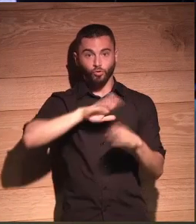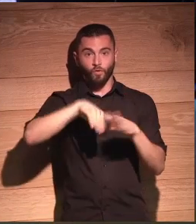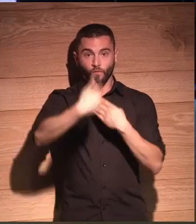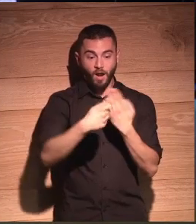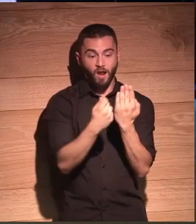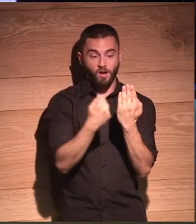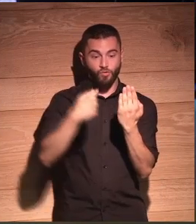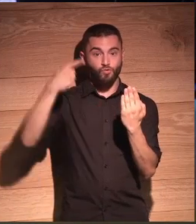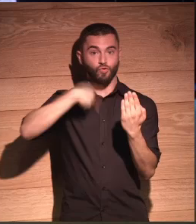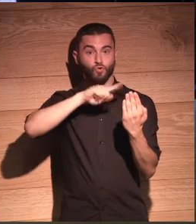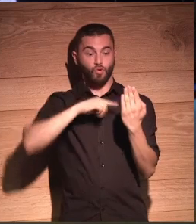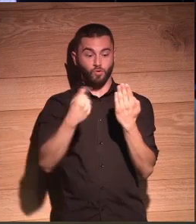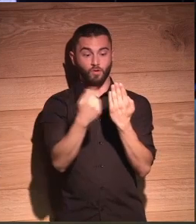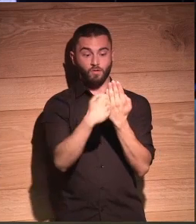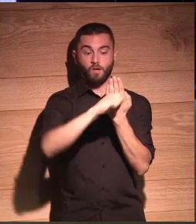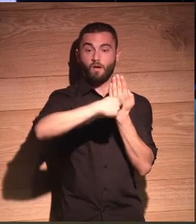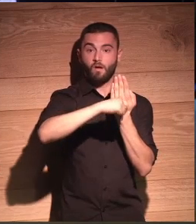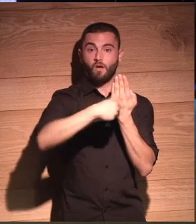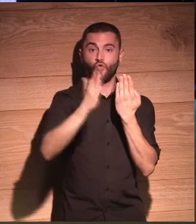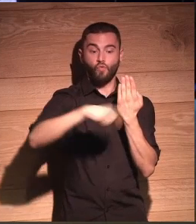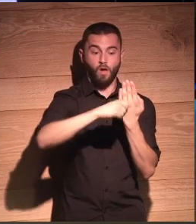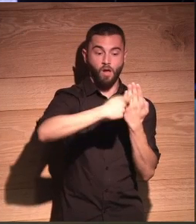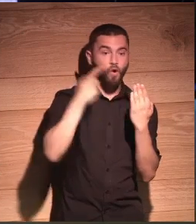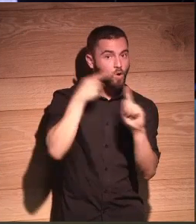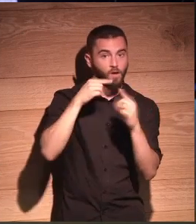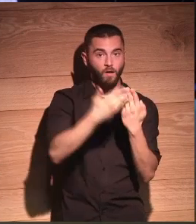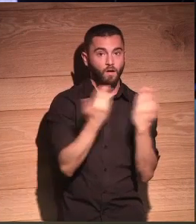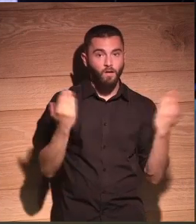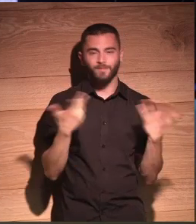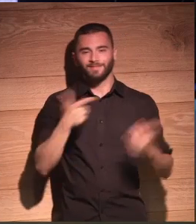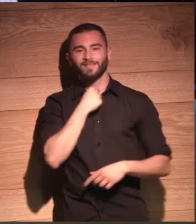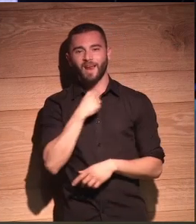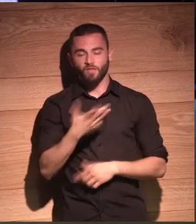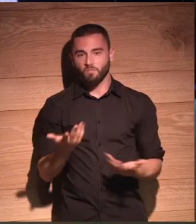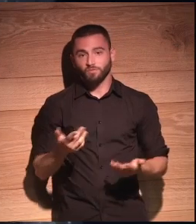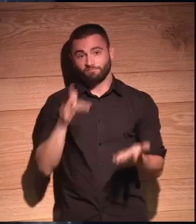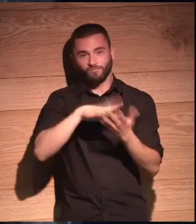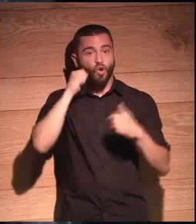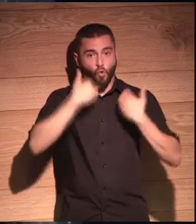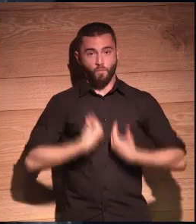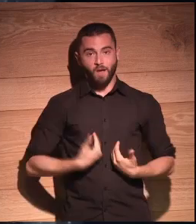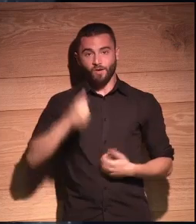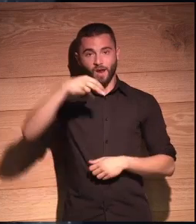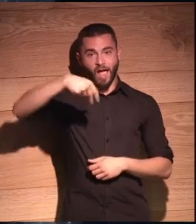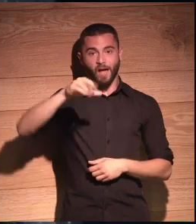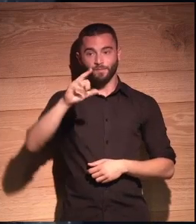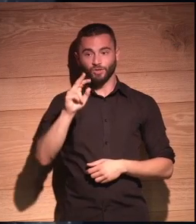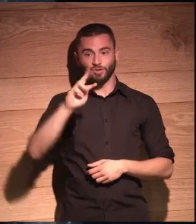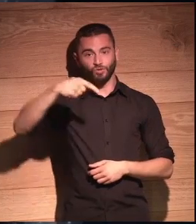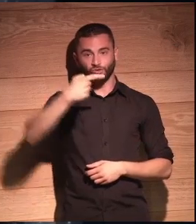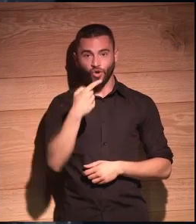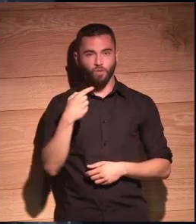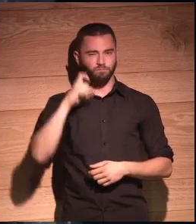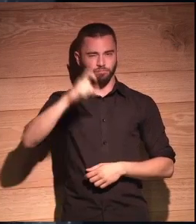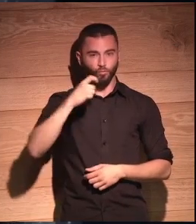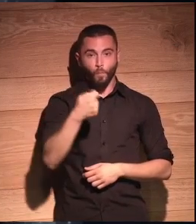abrir desde fuera. Es gracioso porque estas cosas pasan, pues de la misma forma somos humanos, y Armstrong tarda un poco